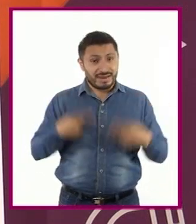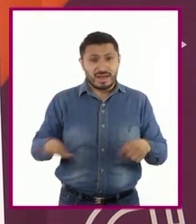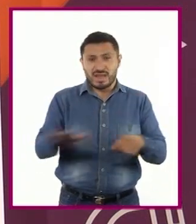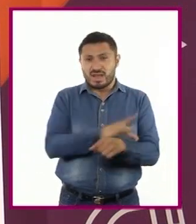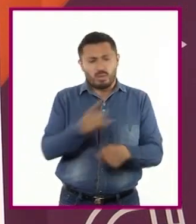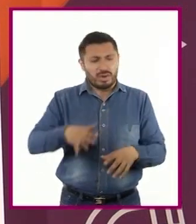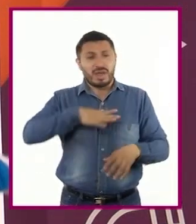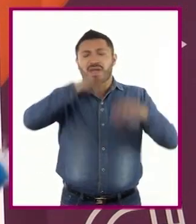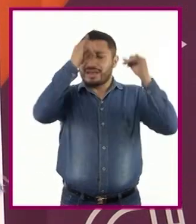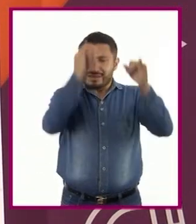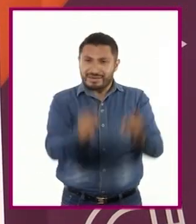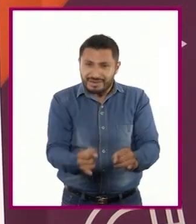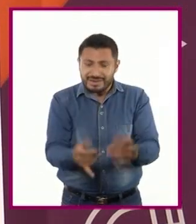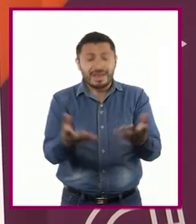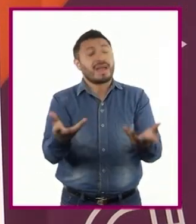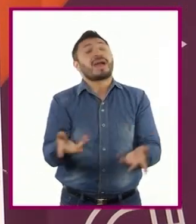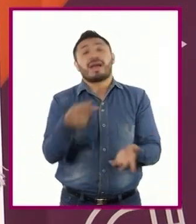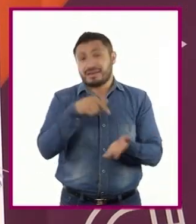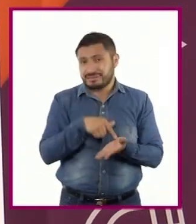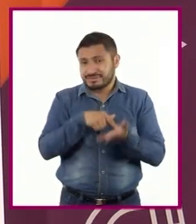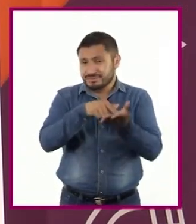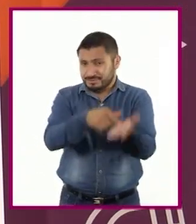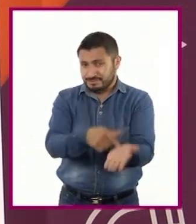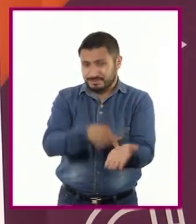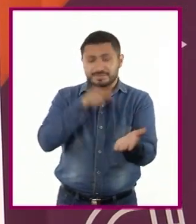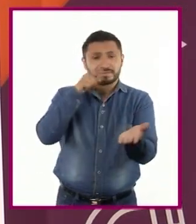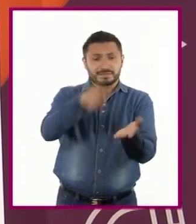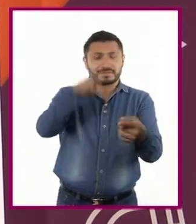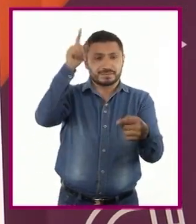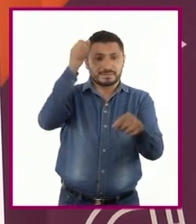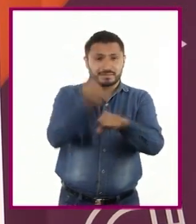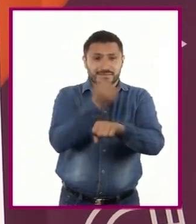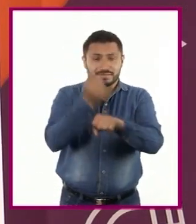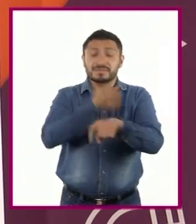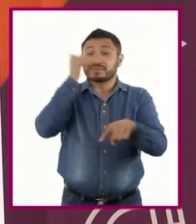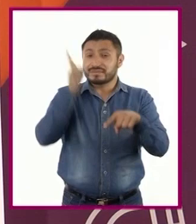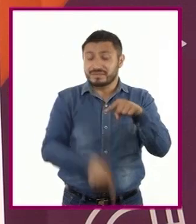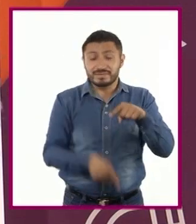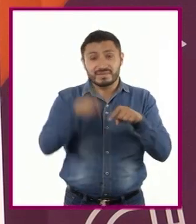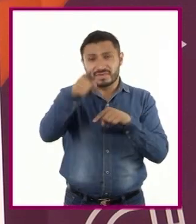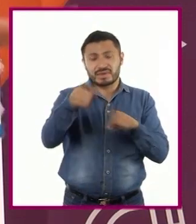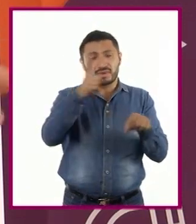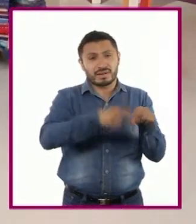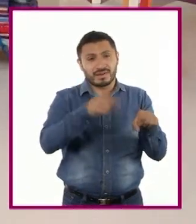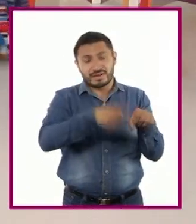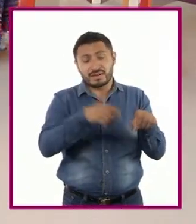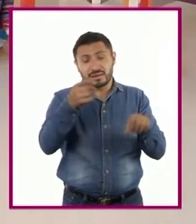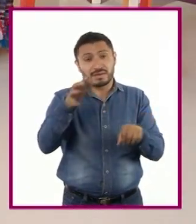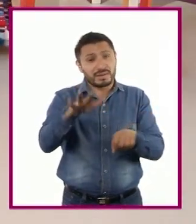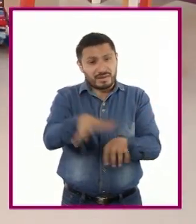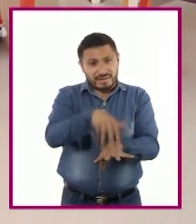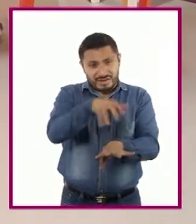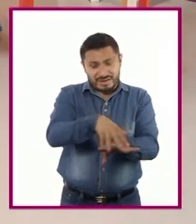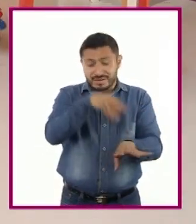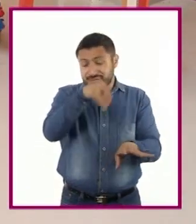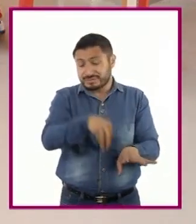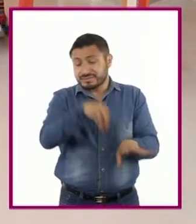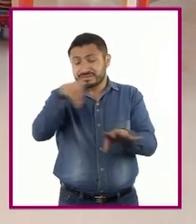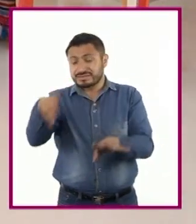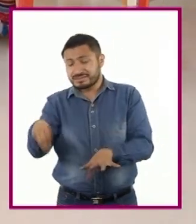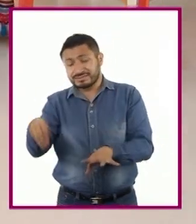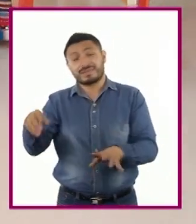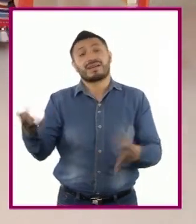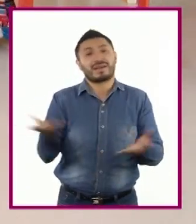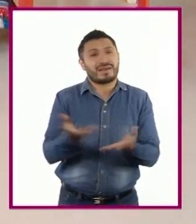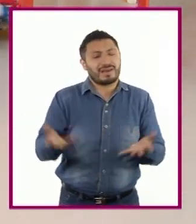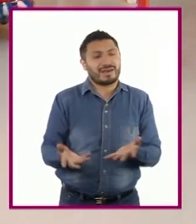da identidad, te propongo que te quites los zapatos, tomes un color con el pie y me acompañes a